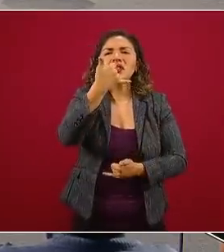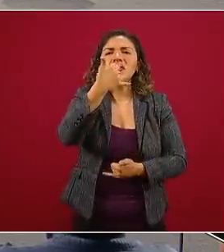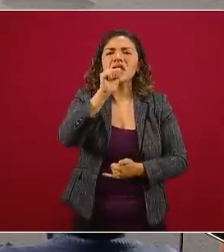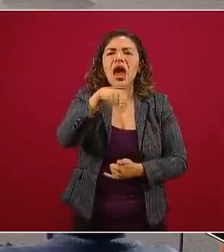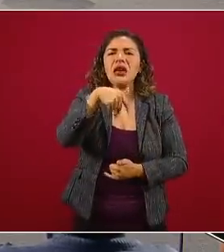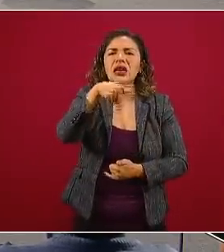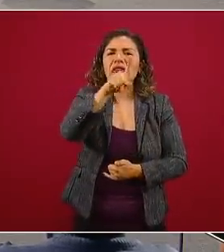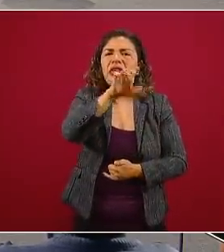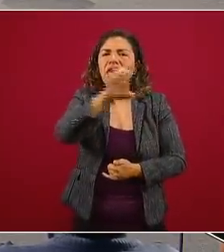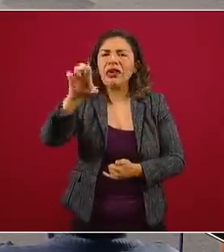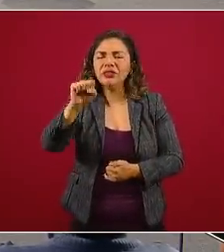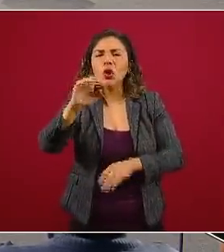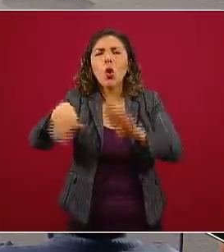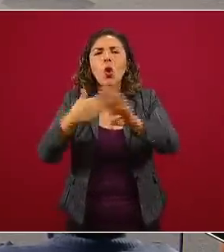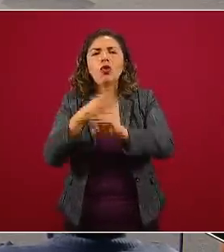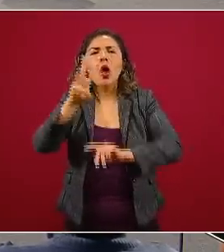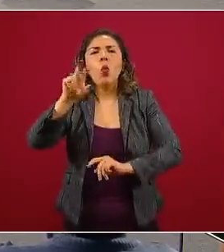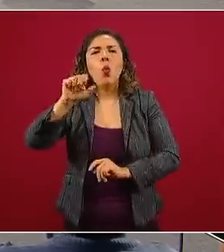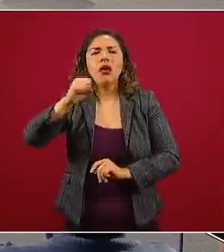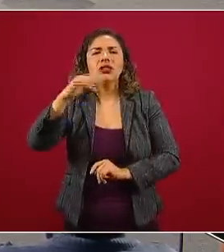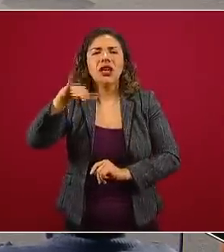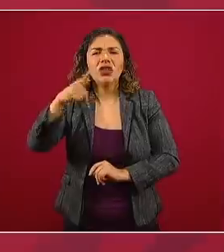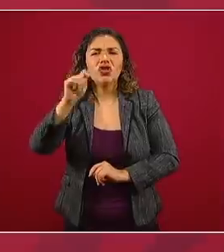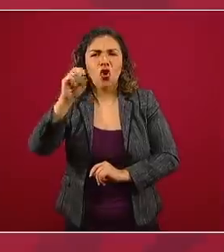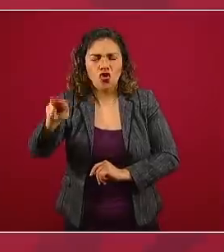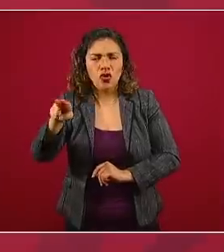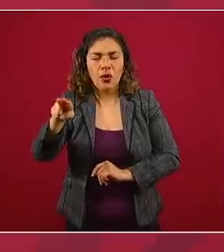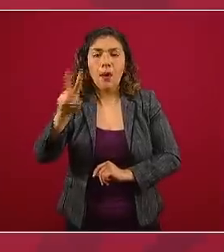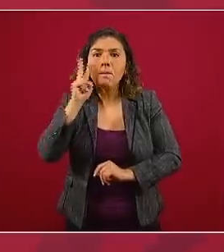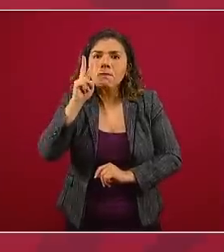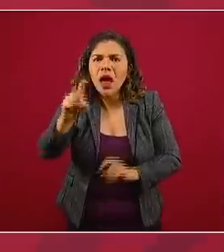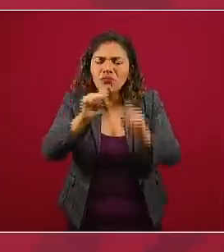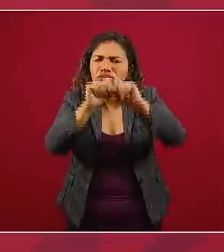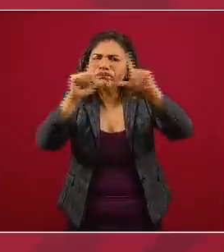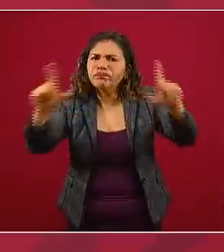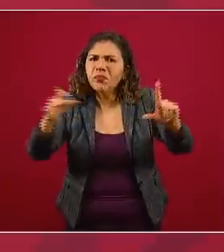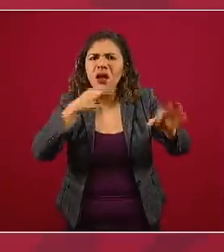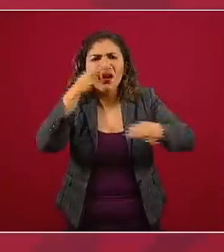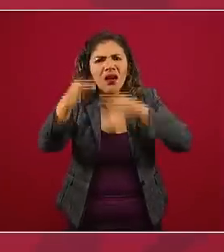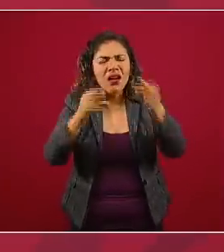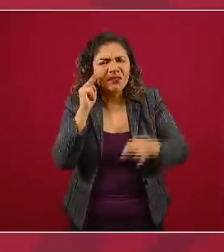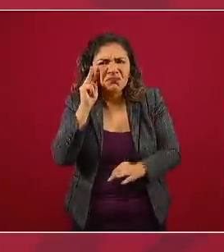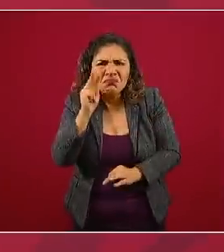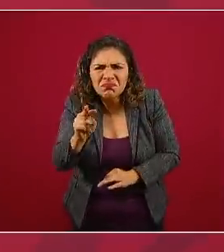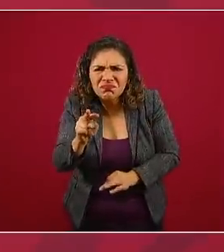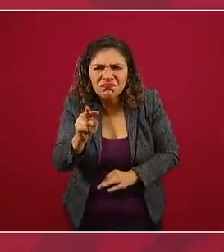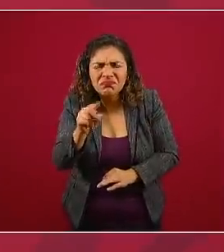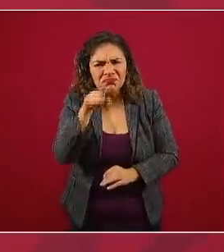washington apareció la televisión un anuncio